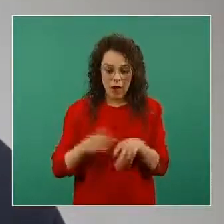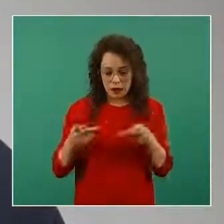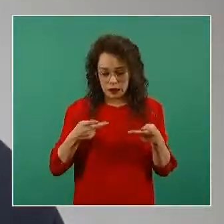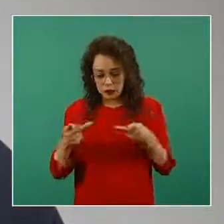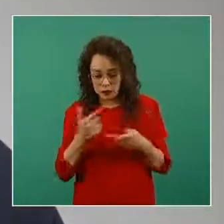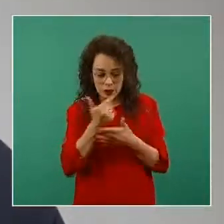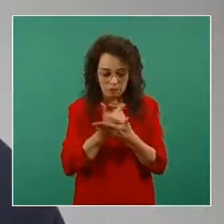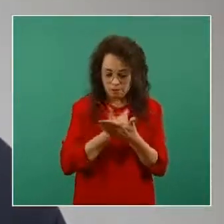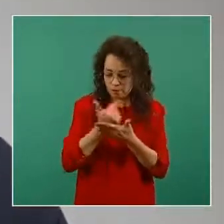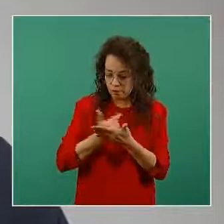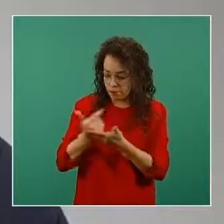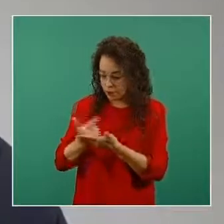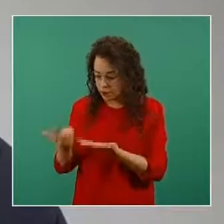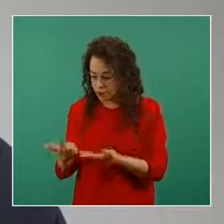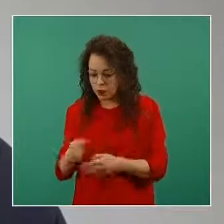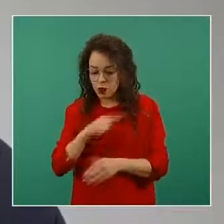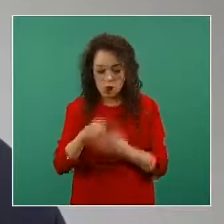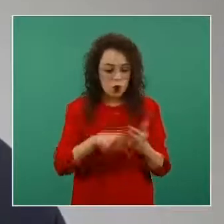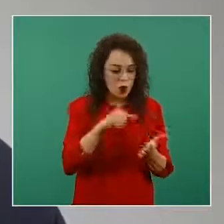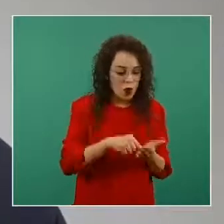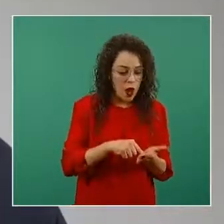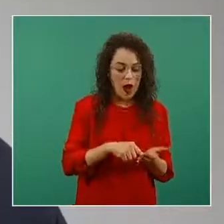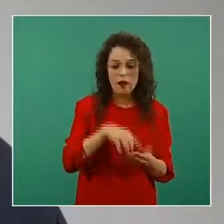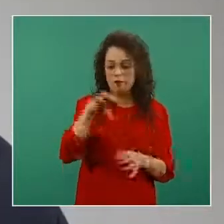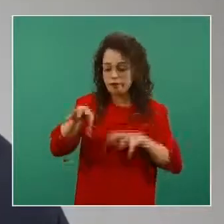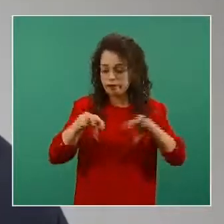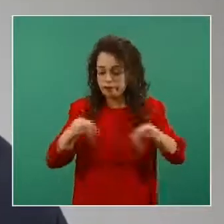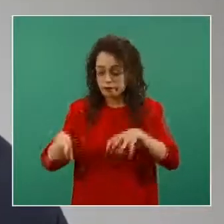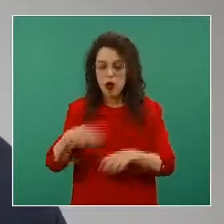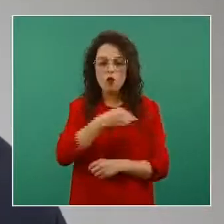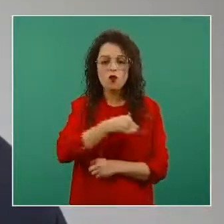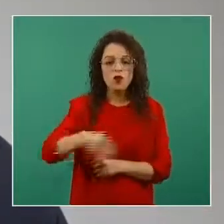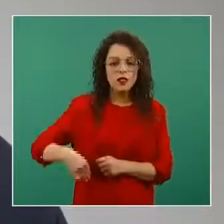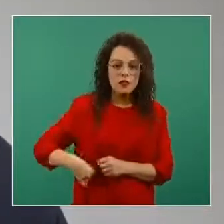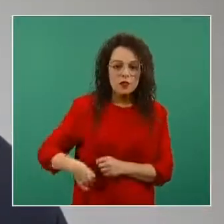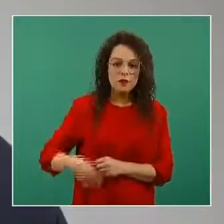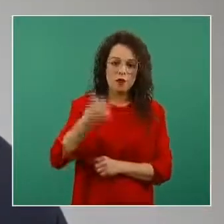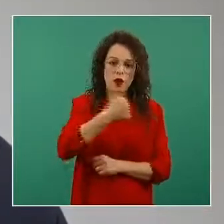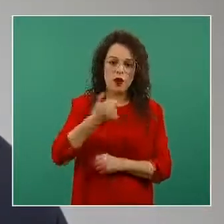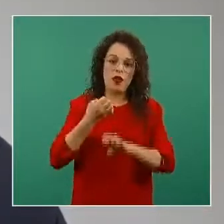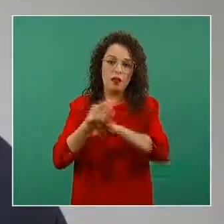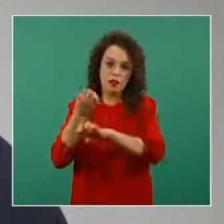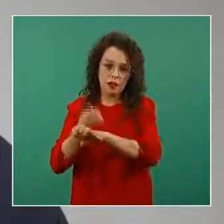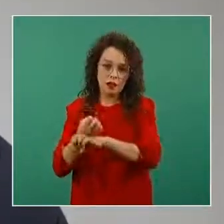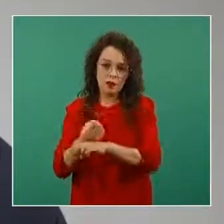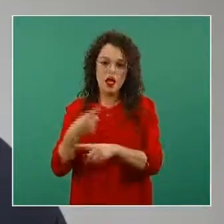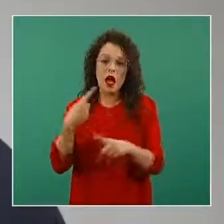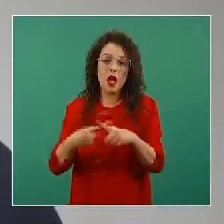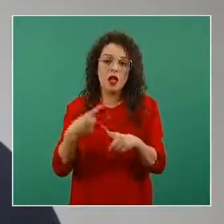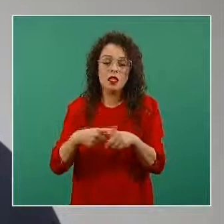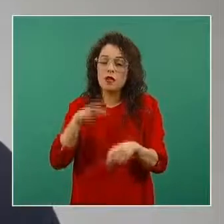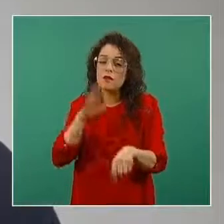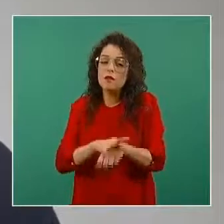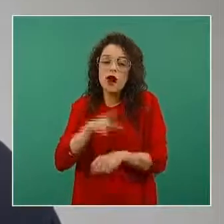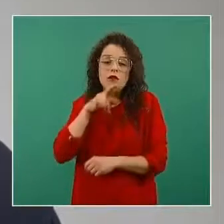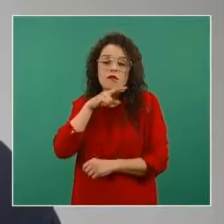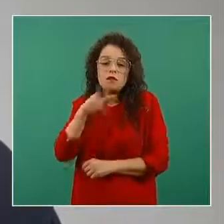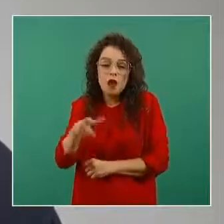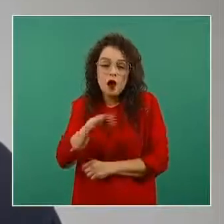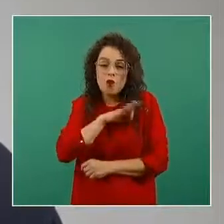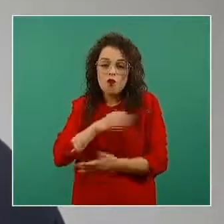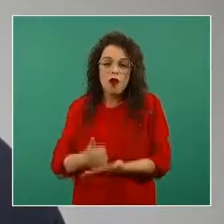cada localidad, municipio y entidad federativa. ¿Quién mejor que la autoridad sanitaria local o las